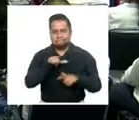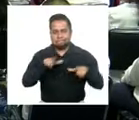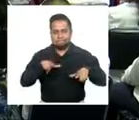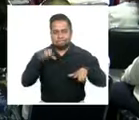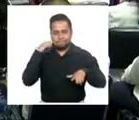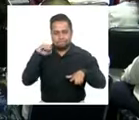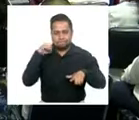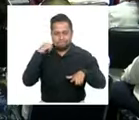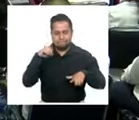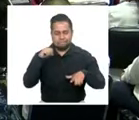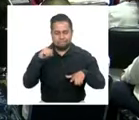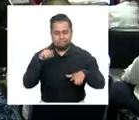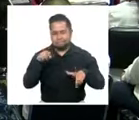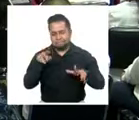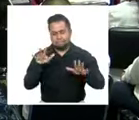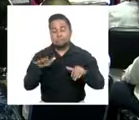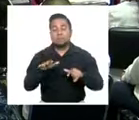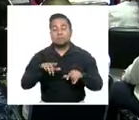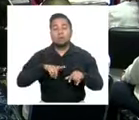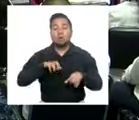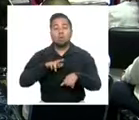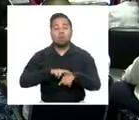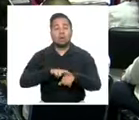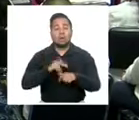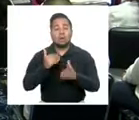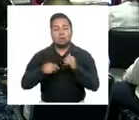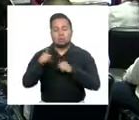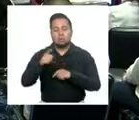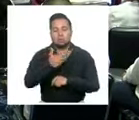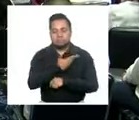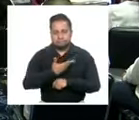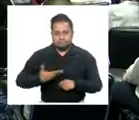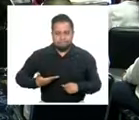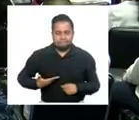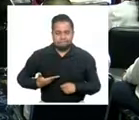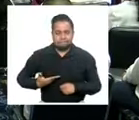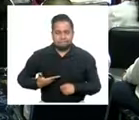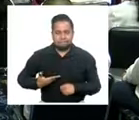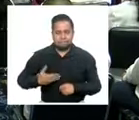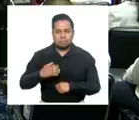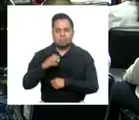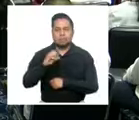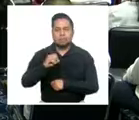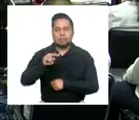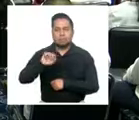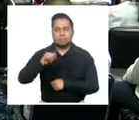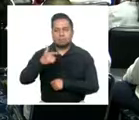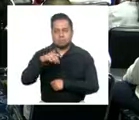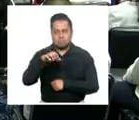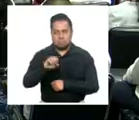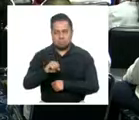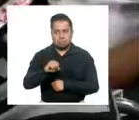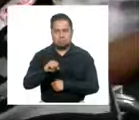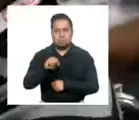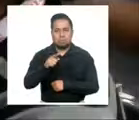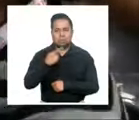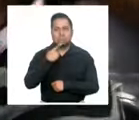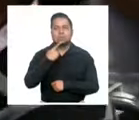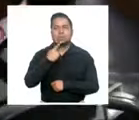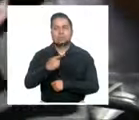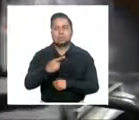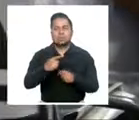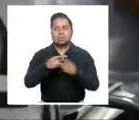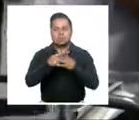Oaxaca Sureste Noticias. Gobernador, en su calidad de presidente de la Comisión Nacional de Gobernadores, usted hablaba de